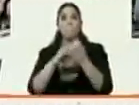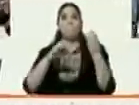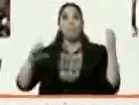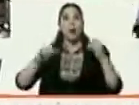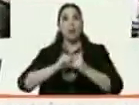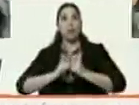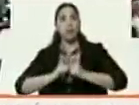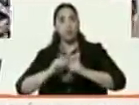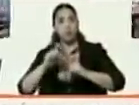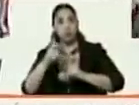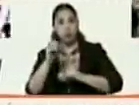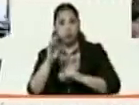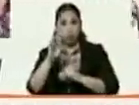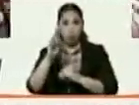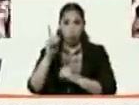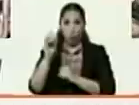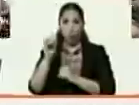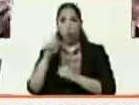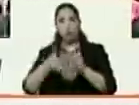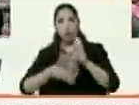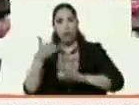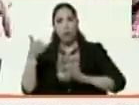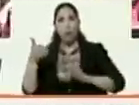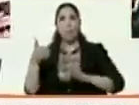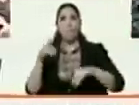Palo Gordo, que salió a votar.